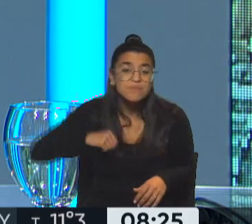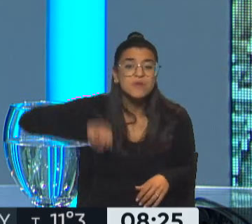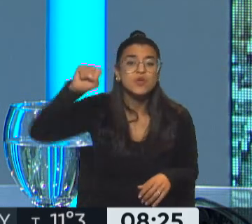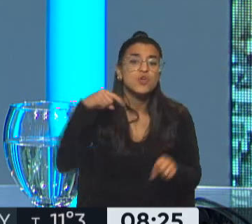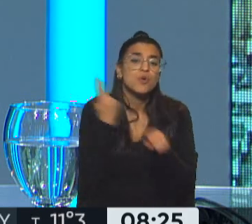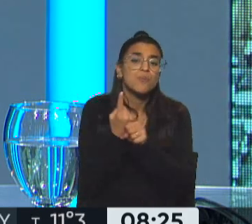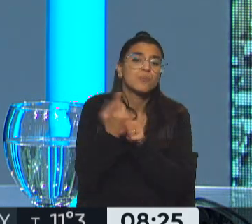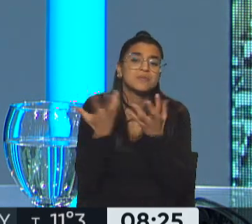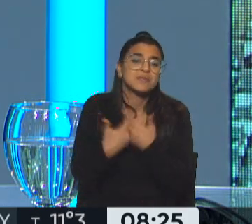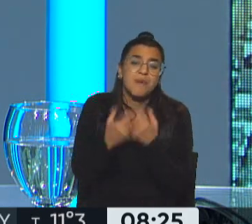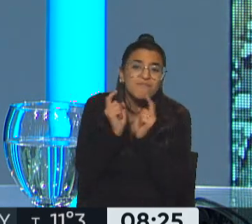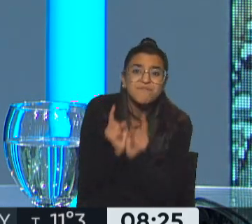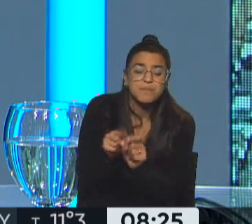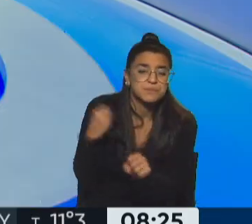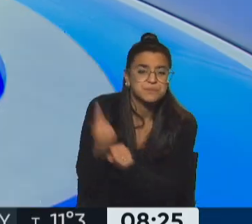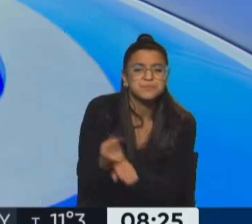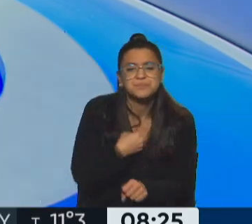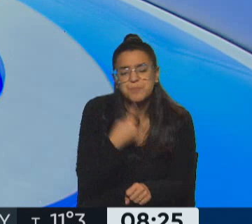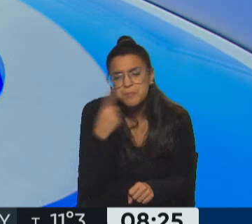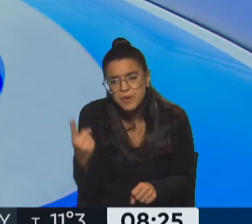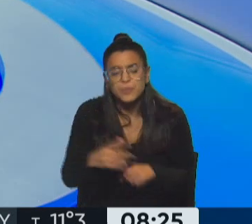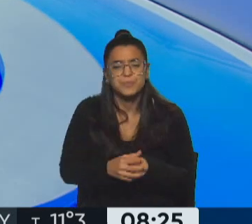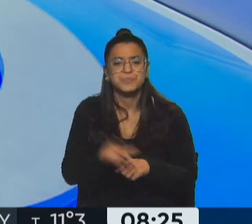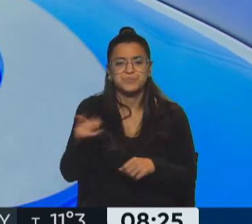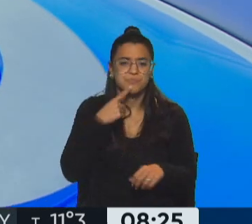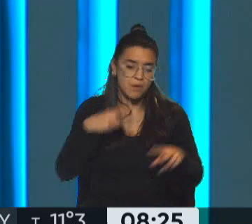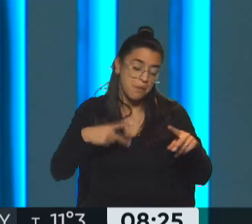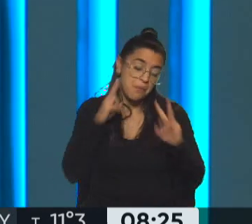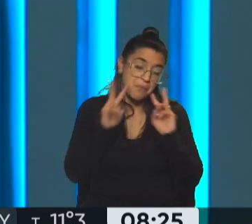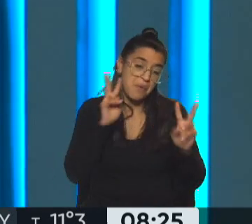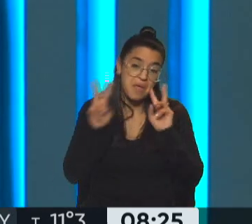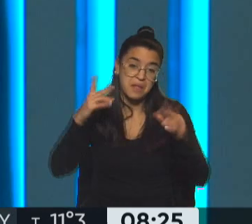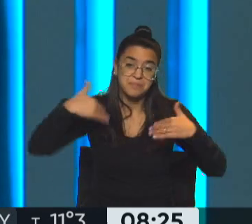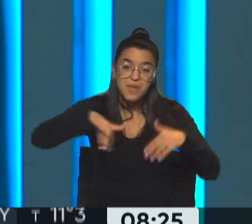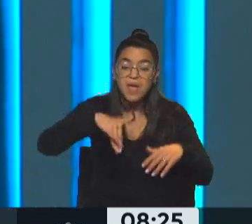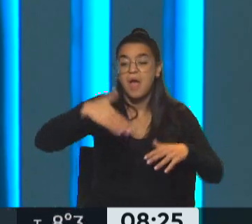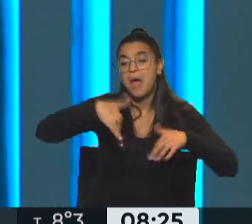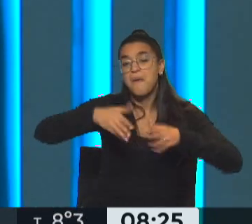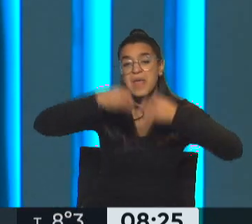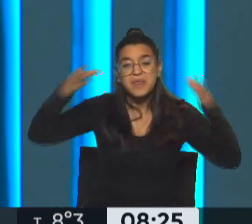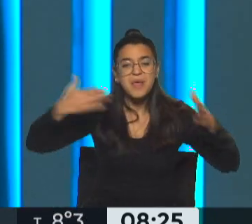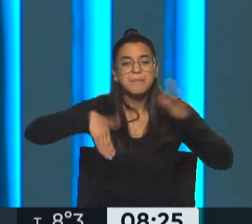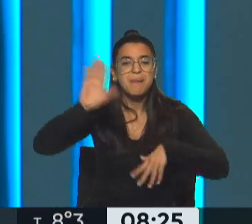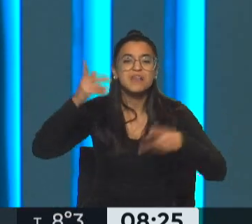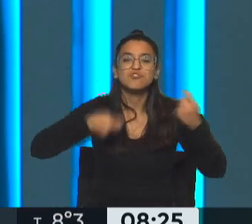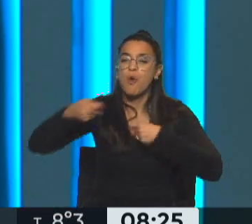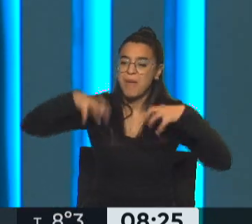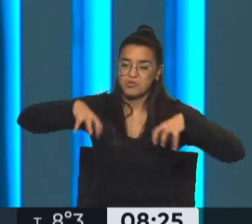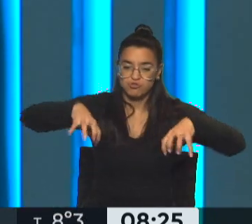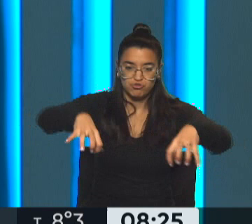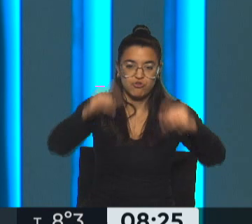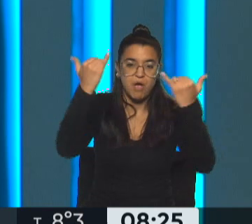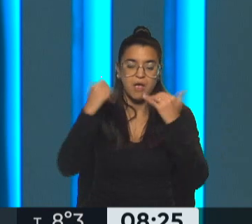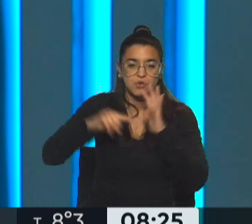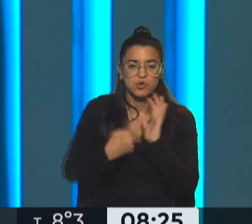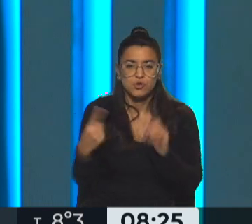imposible sostenerlo en el sistema. Y Fabián, basta caminar la calle, ¿no? Las avenidas, sobre todo las avenidas comerciales en la Ciudad de Buenos